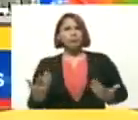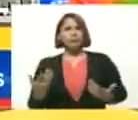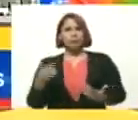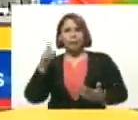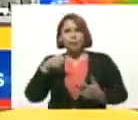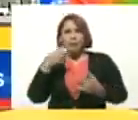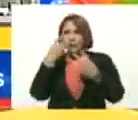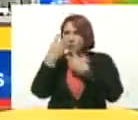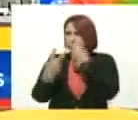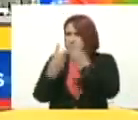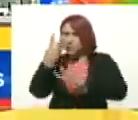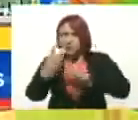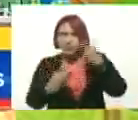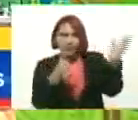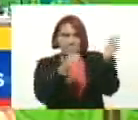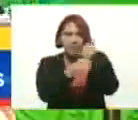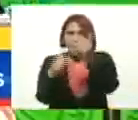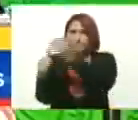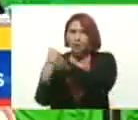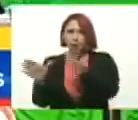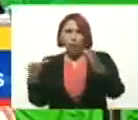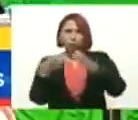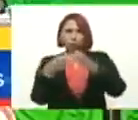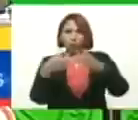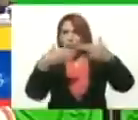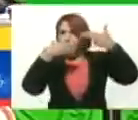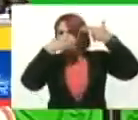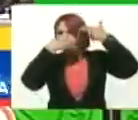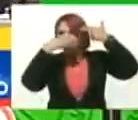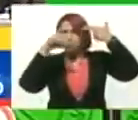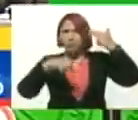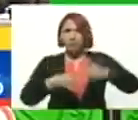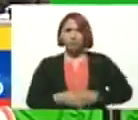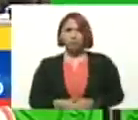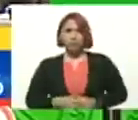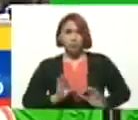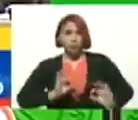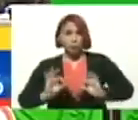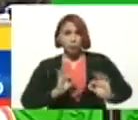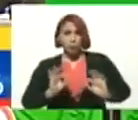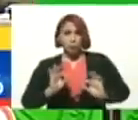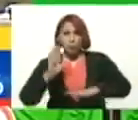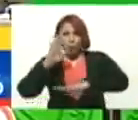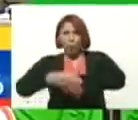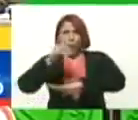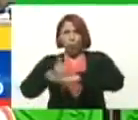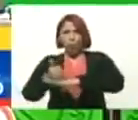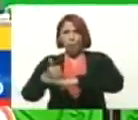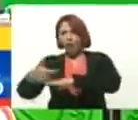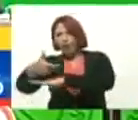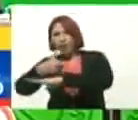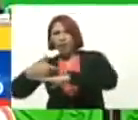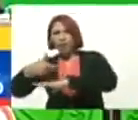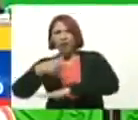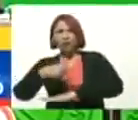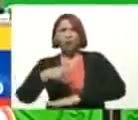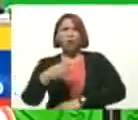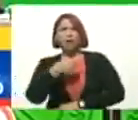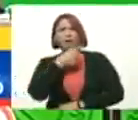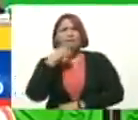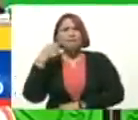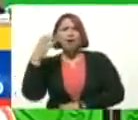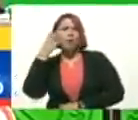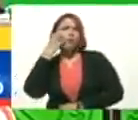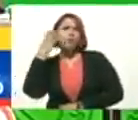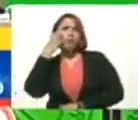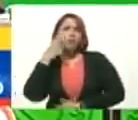contrainteligencia para detectar a grupos sicariales que, entrenados por el gobierno colombiano de Iván Duque, entran con